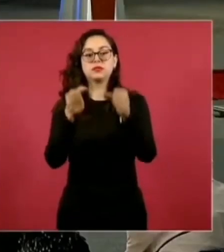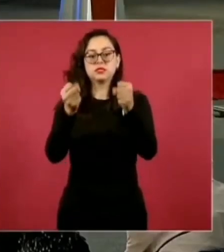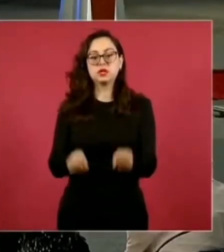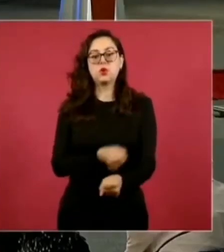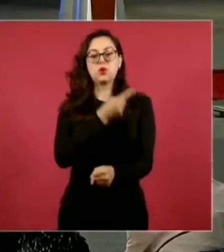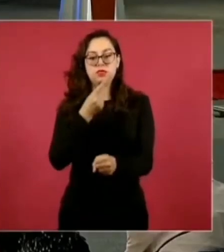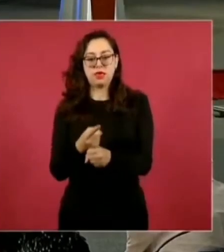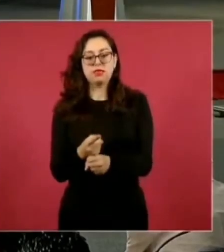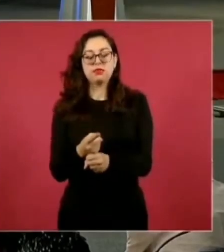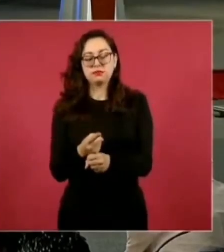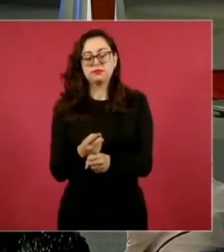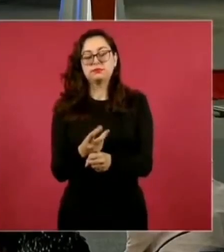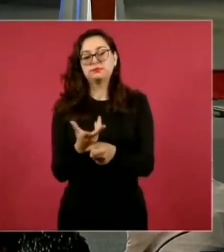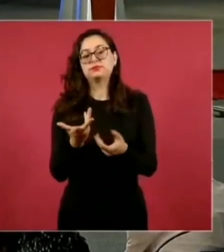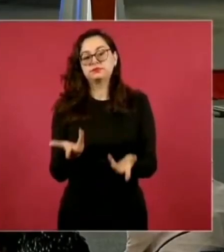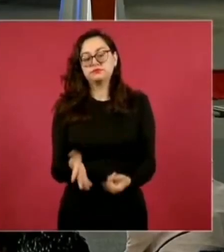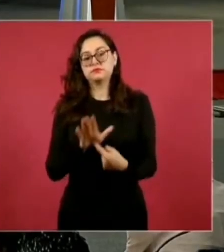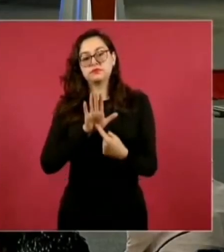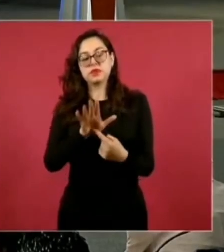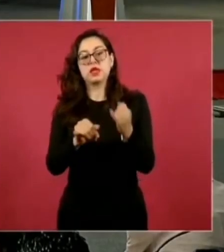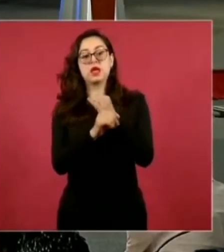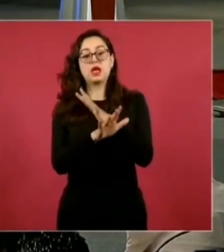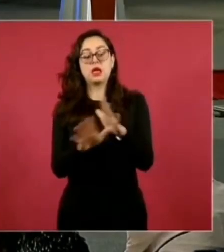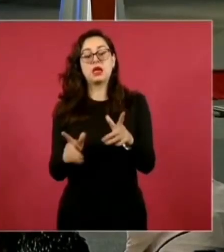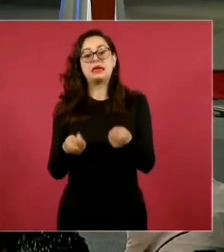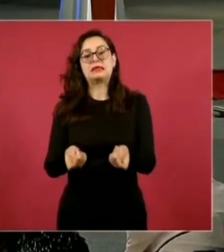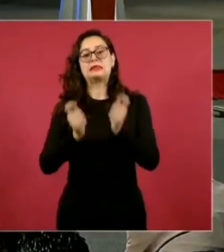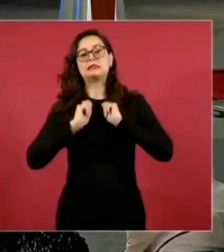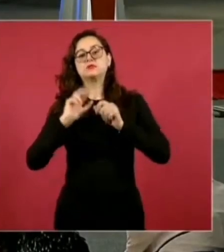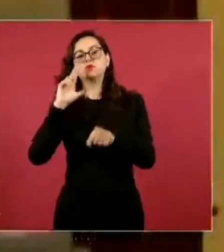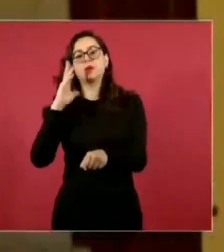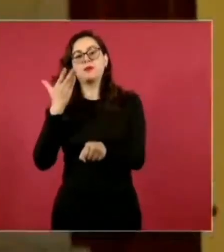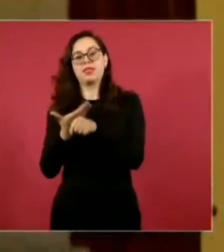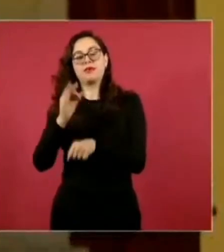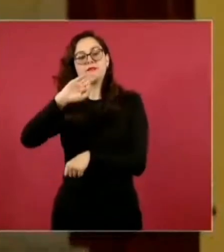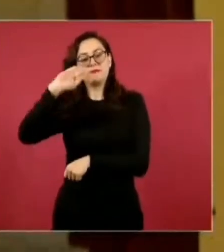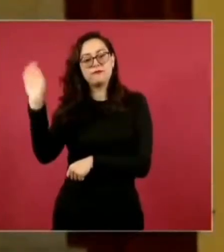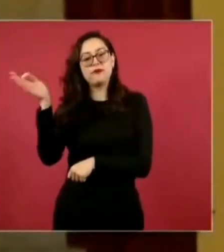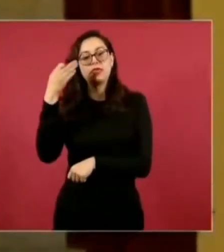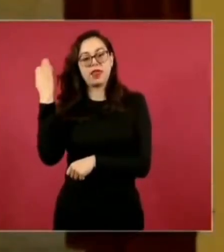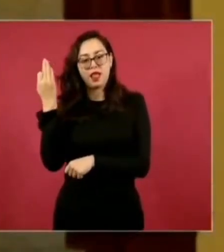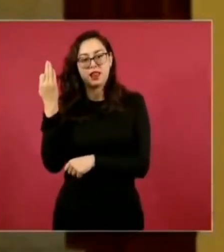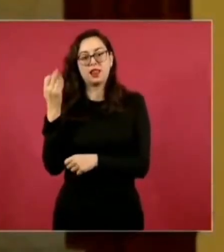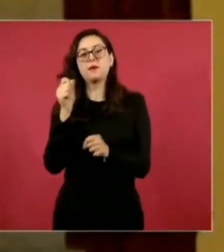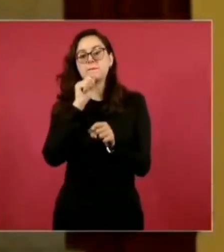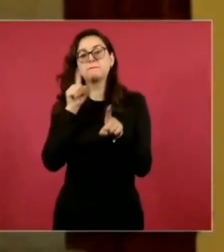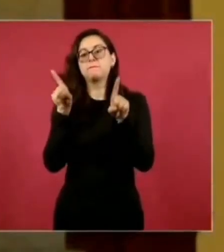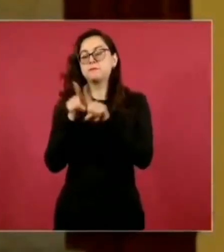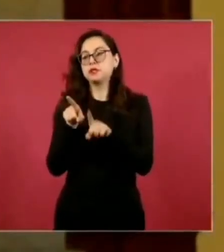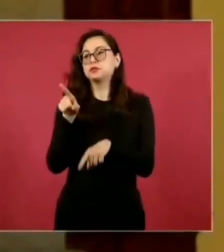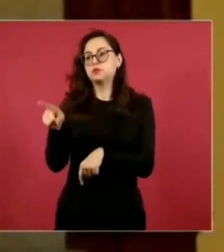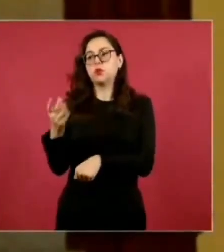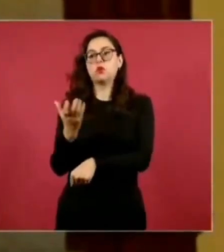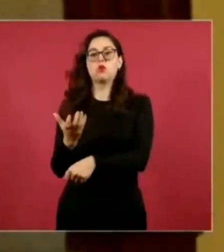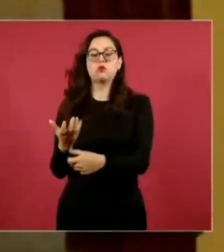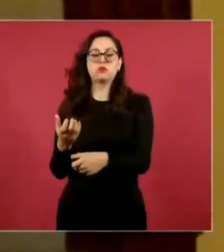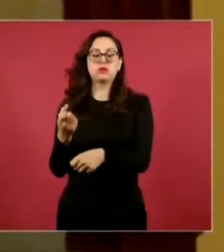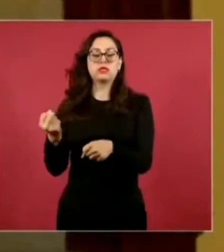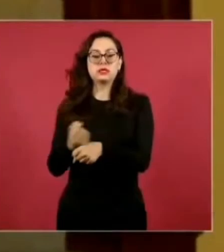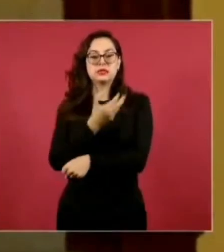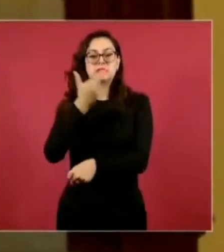que tenemos en el Gobierno Federal con el trabajo que acaban de presentar mi compañero